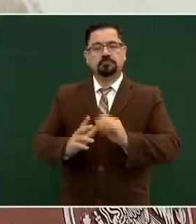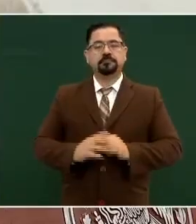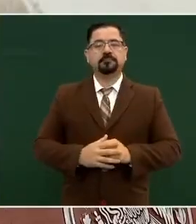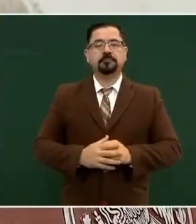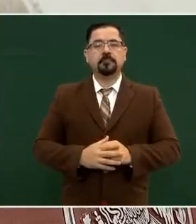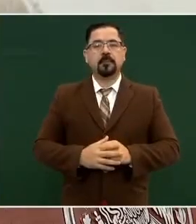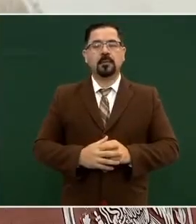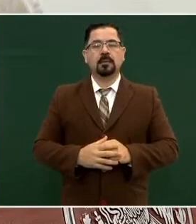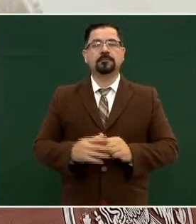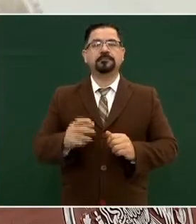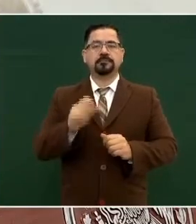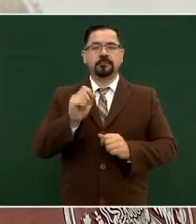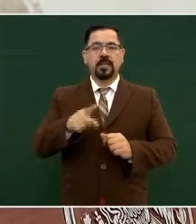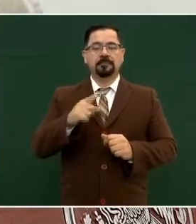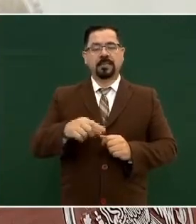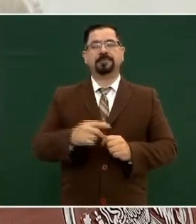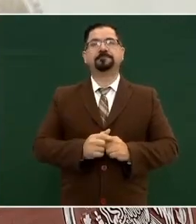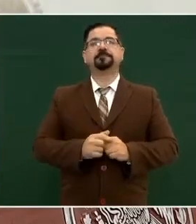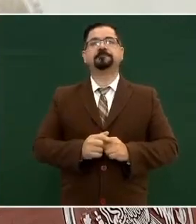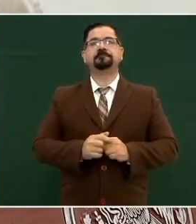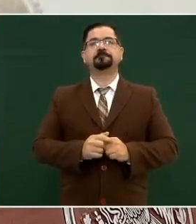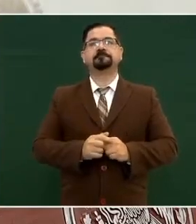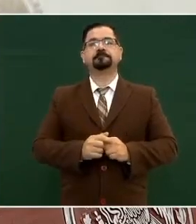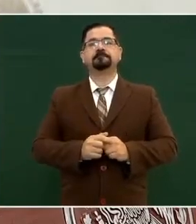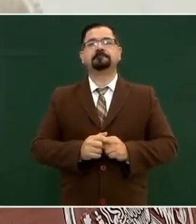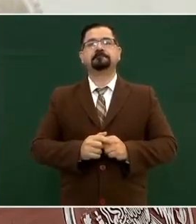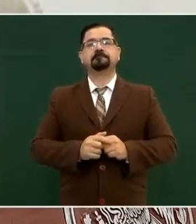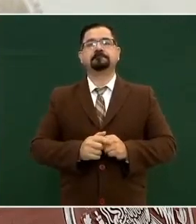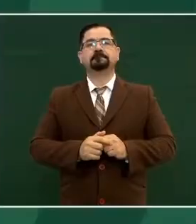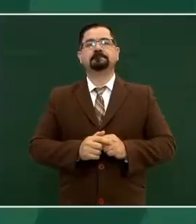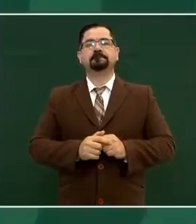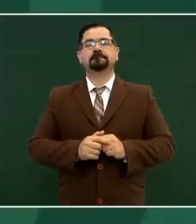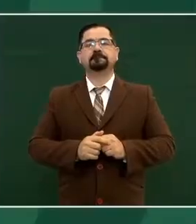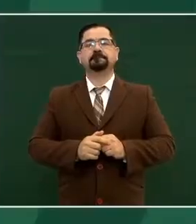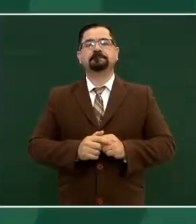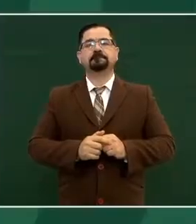En el caso de los gobiernos